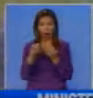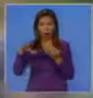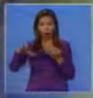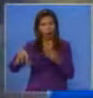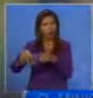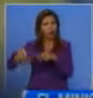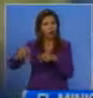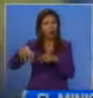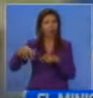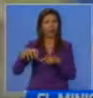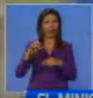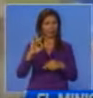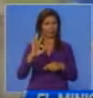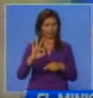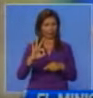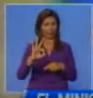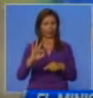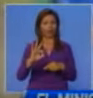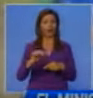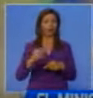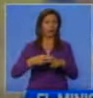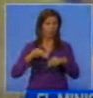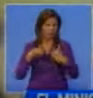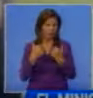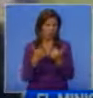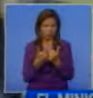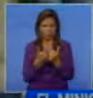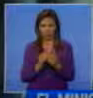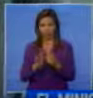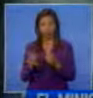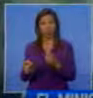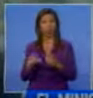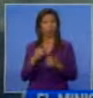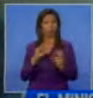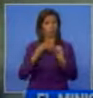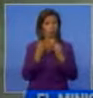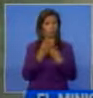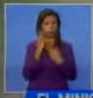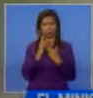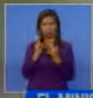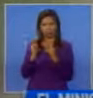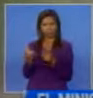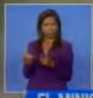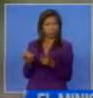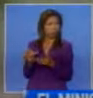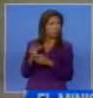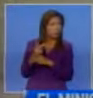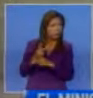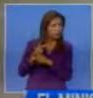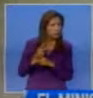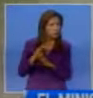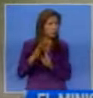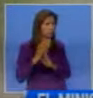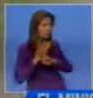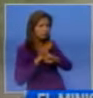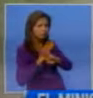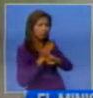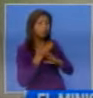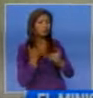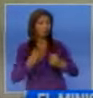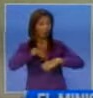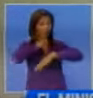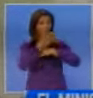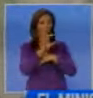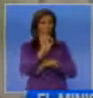Jiménez, Fernando Villavicencio y a Carlos Figueroa dentro de la comunidad de Sarayacu. Así se evidenció hoy a las 9 de la mañana, cuando el